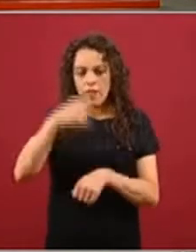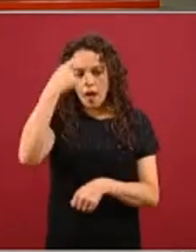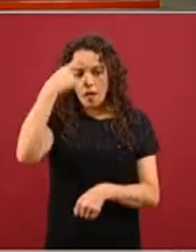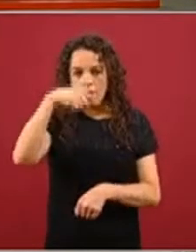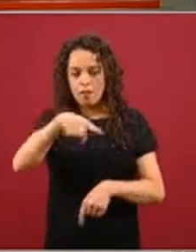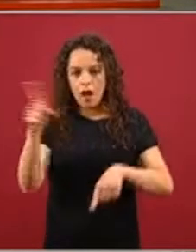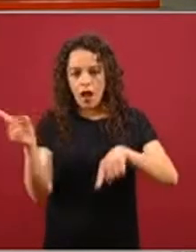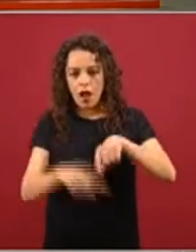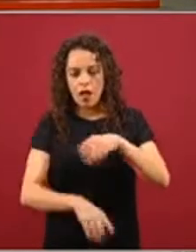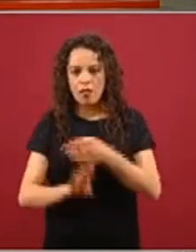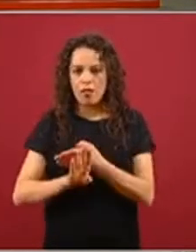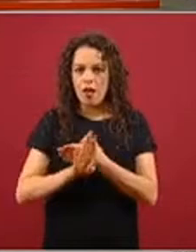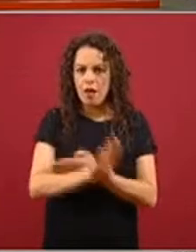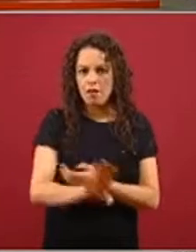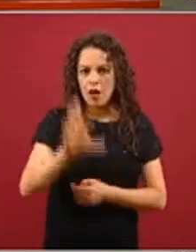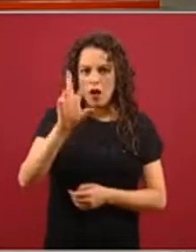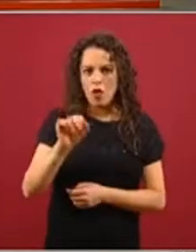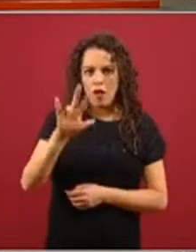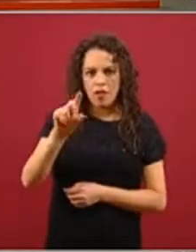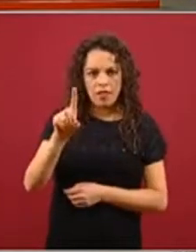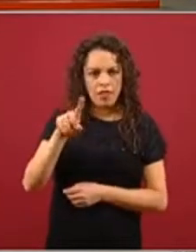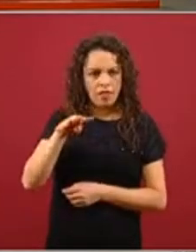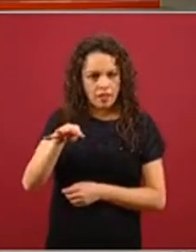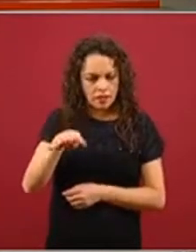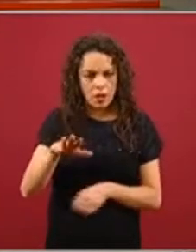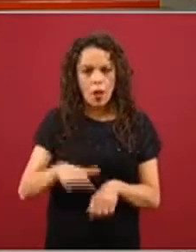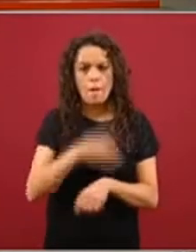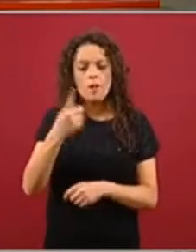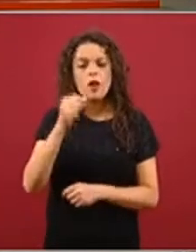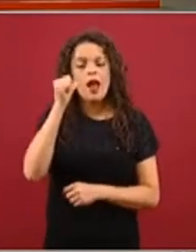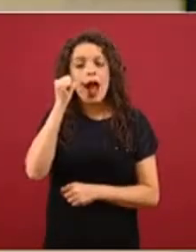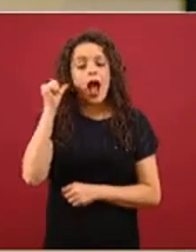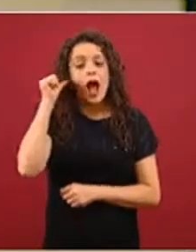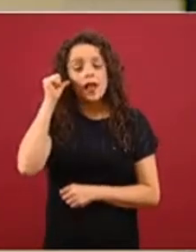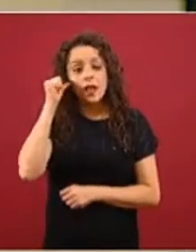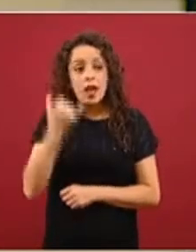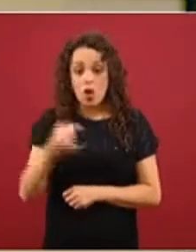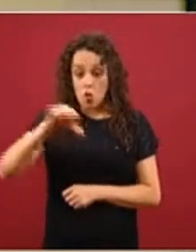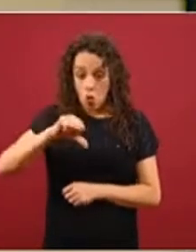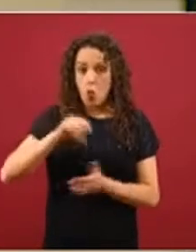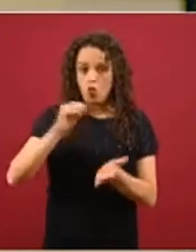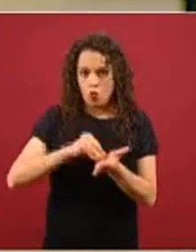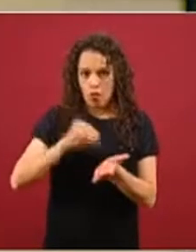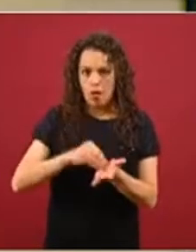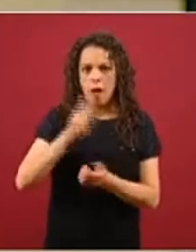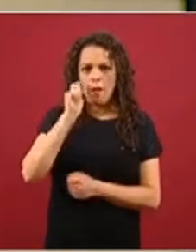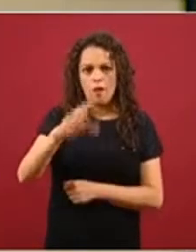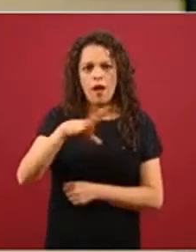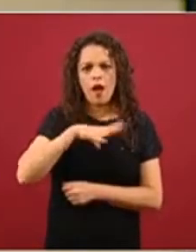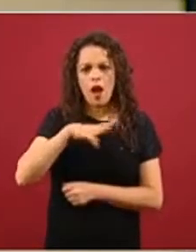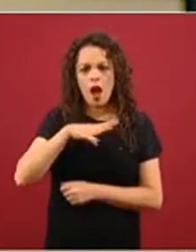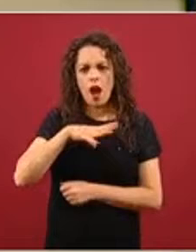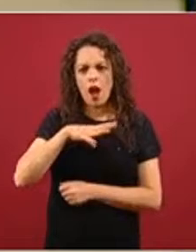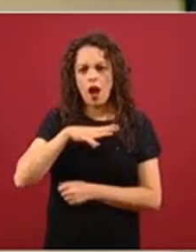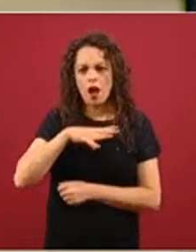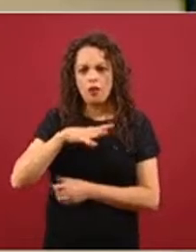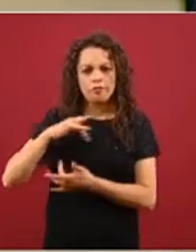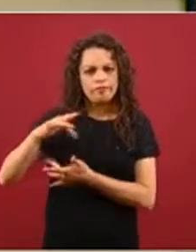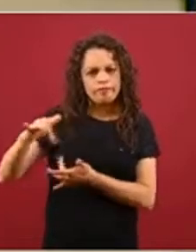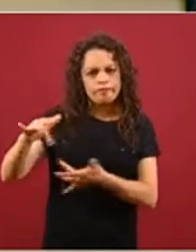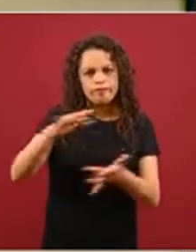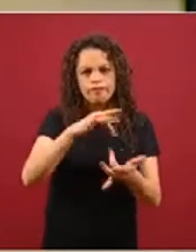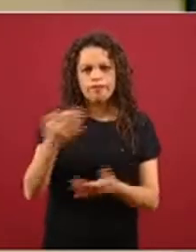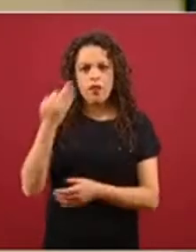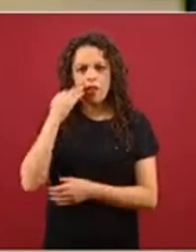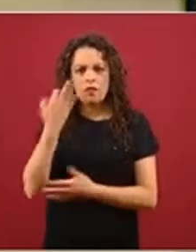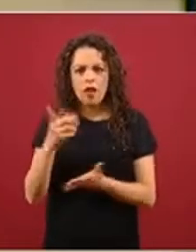porque el día de ayer estuvo circulando en redes sociales, todavía hoy estuvo circulando una versión en la que una